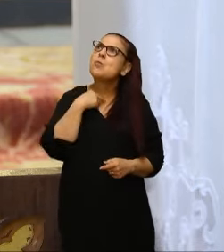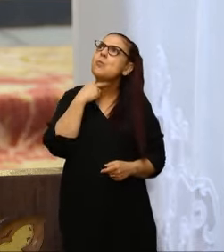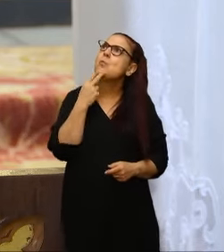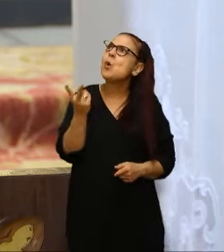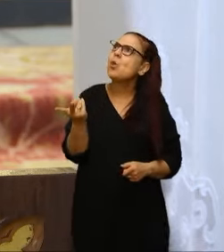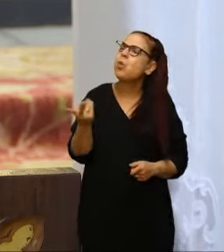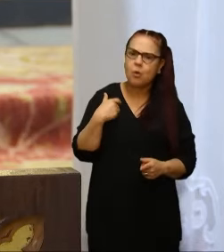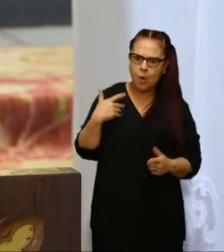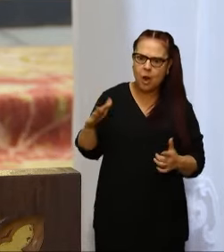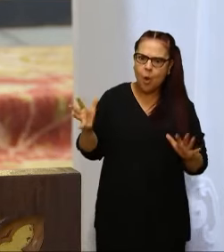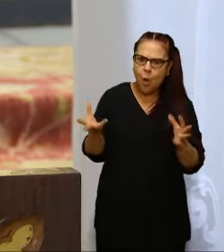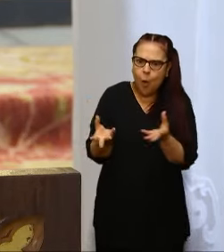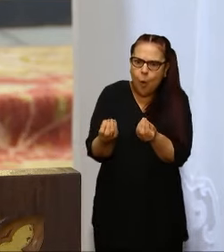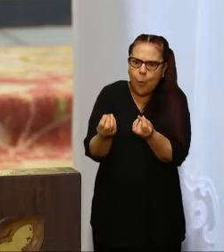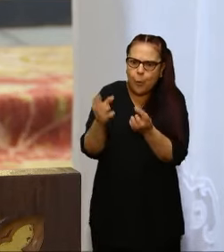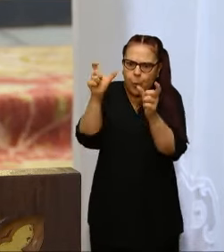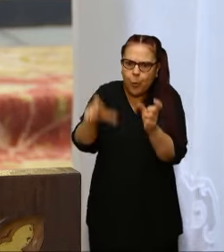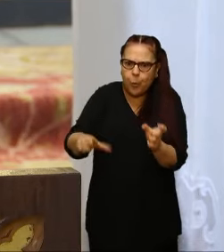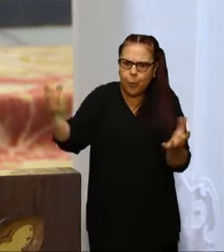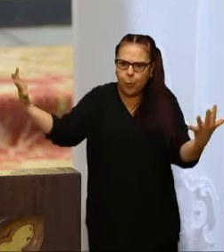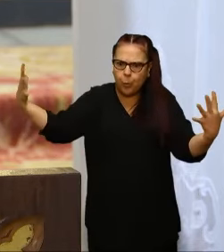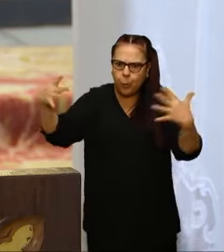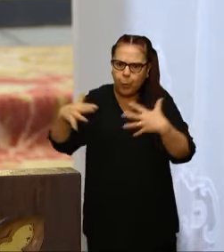gran muchedumbre que decía: